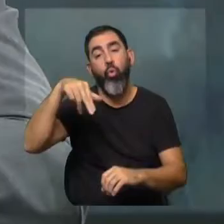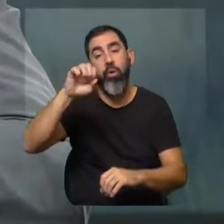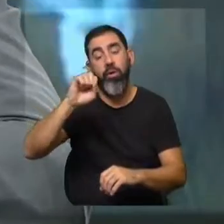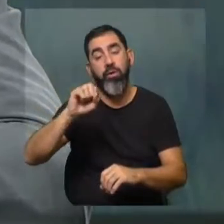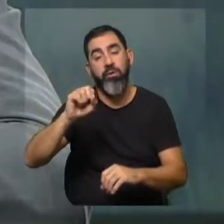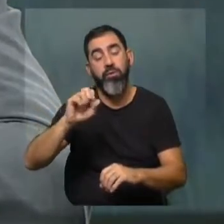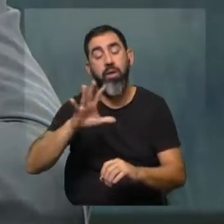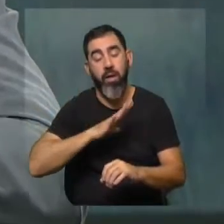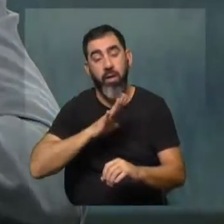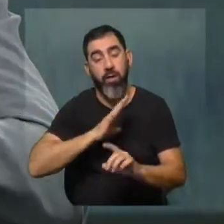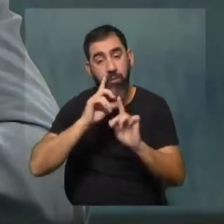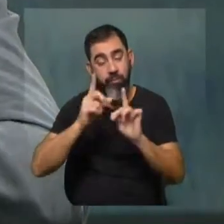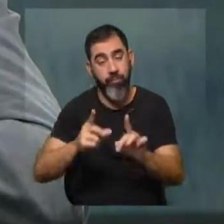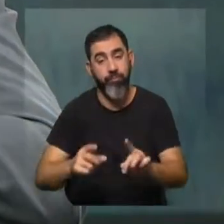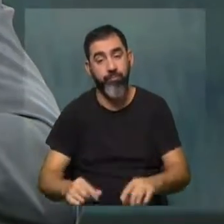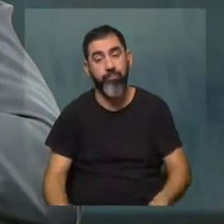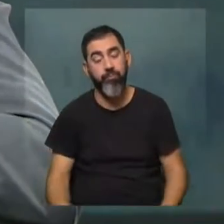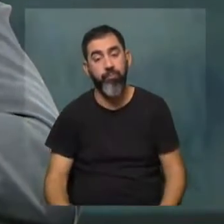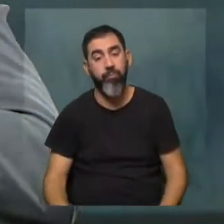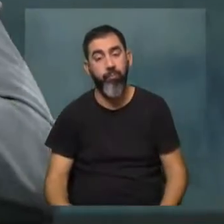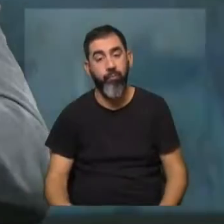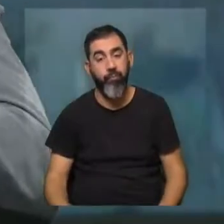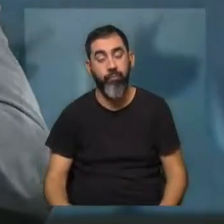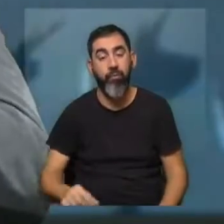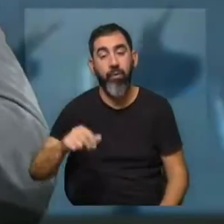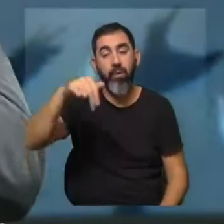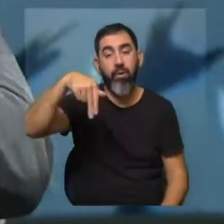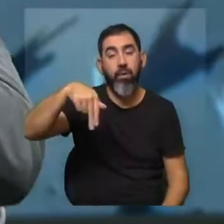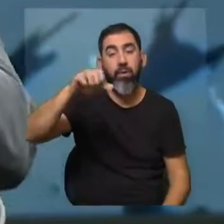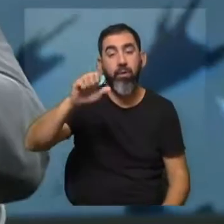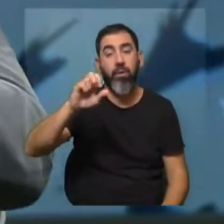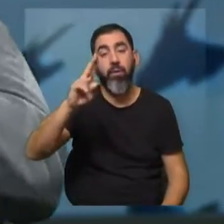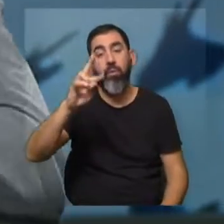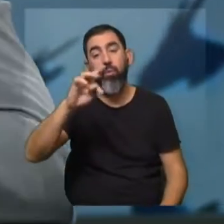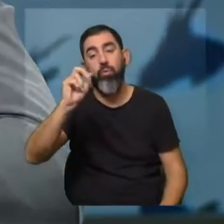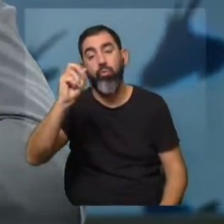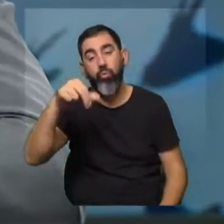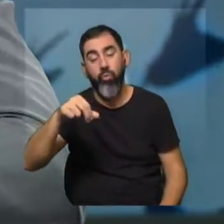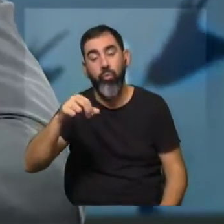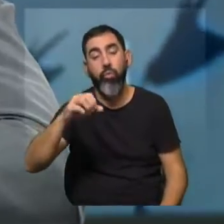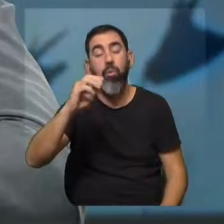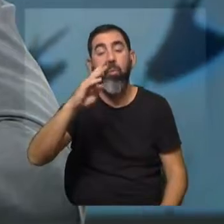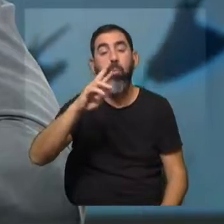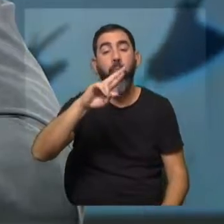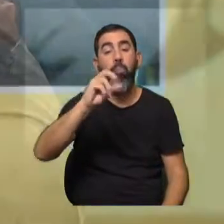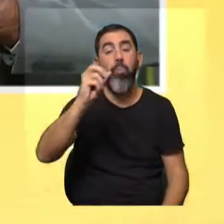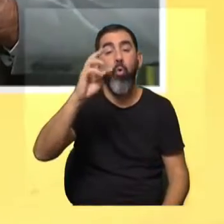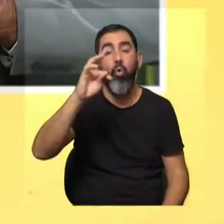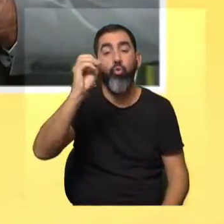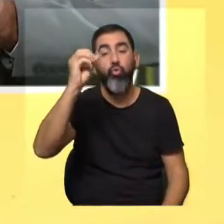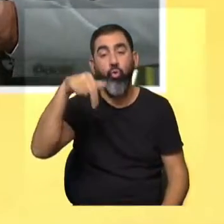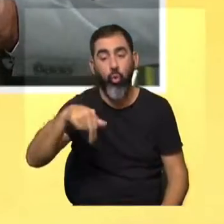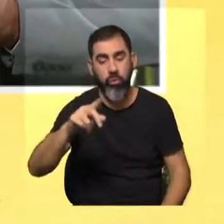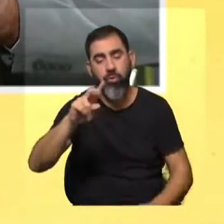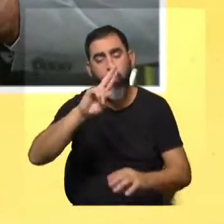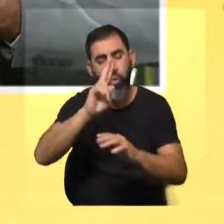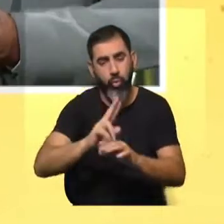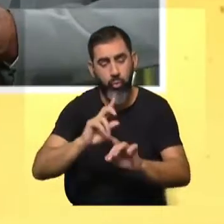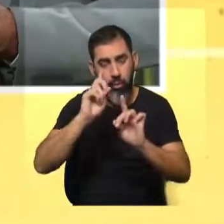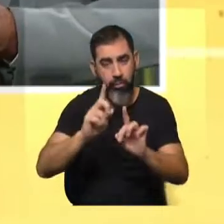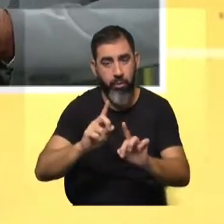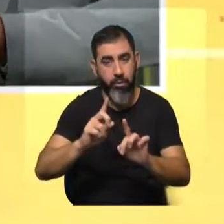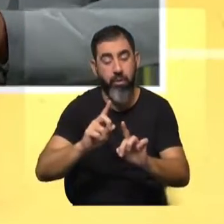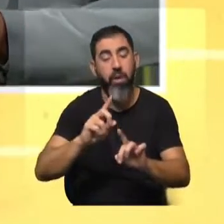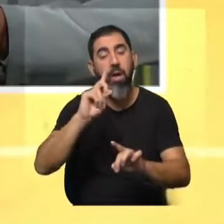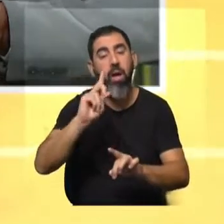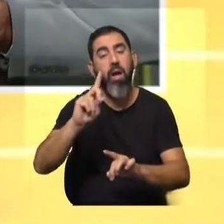están en el núcleo atómico, que tiene neutrones sin carga y protones que tienen carga. Eso tiene un uso muy frecuente. También la radiación